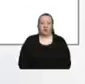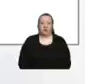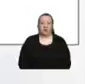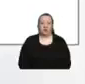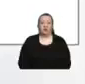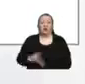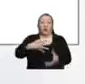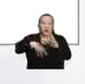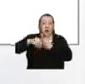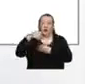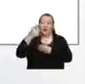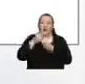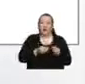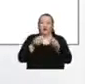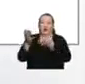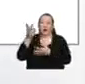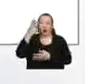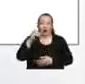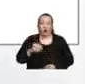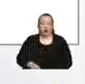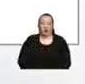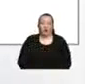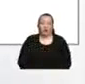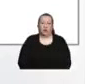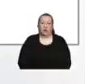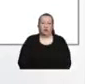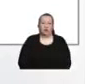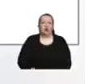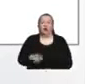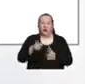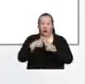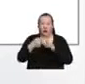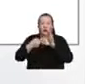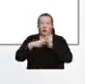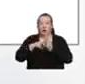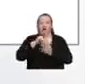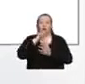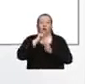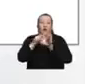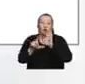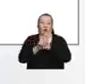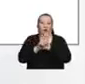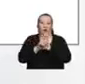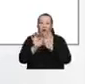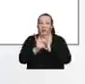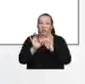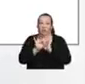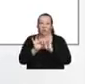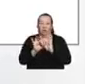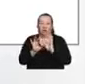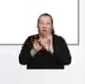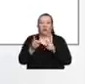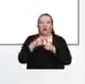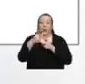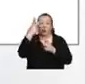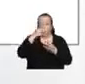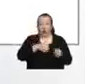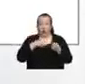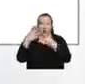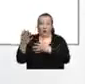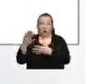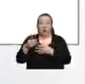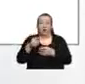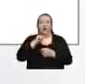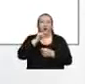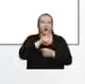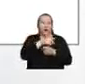el traspaso el cual de todas formas sería ilegal así hubiera pasado a sus hijos de la forma totalmente la escala hubiera perdido el control